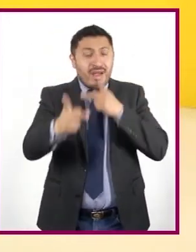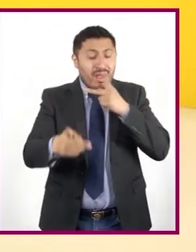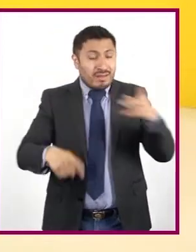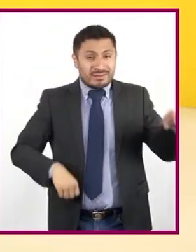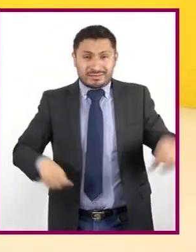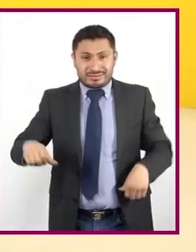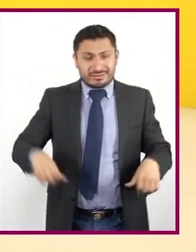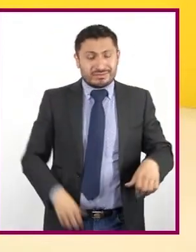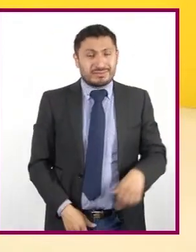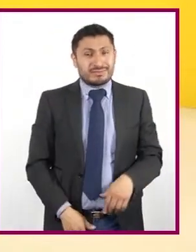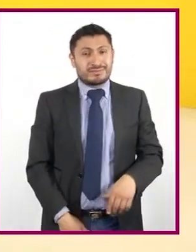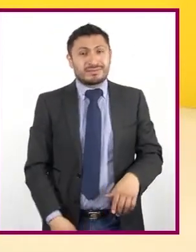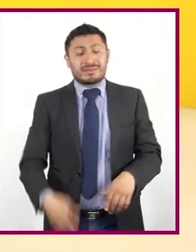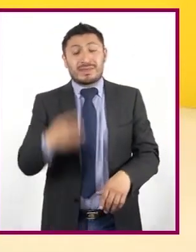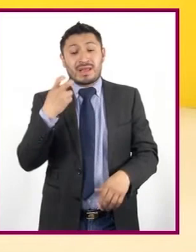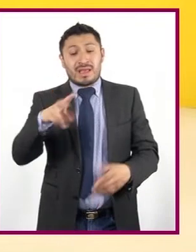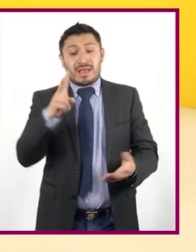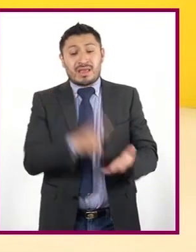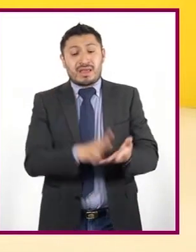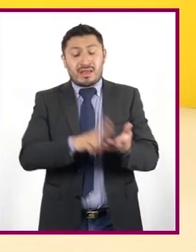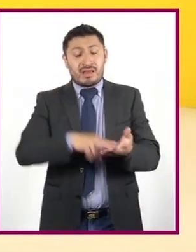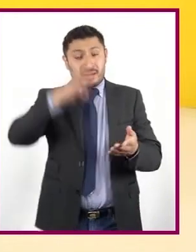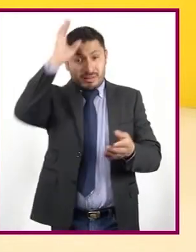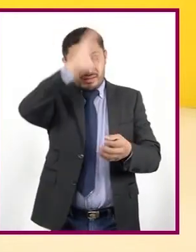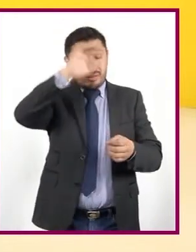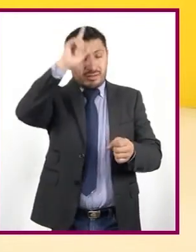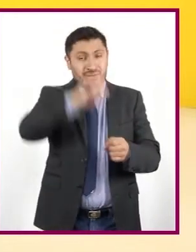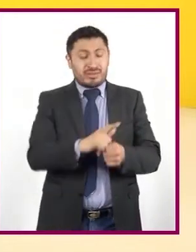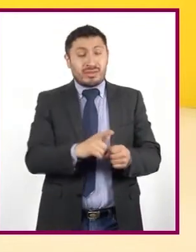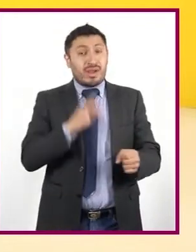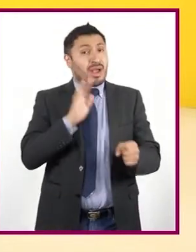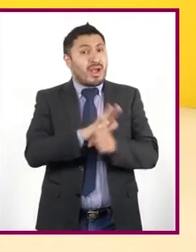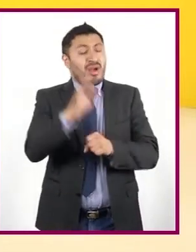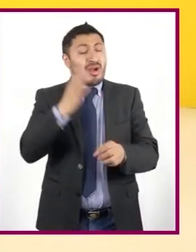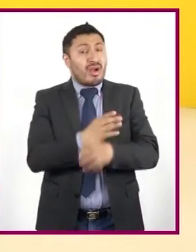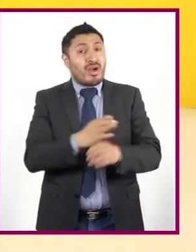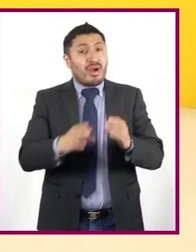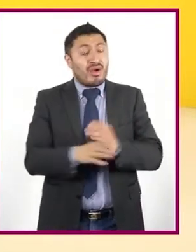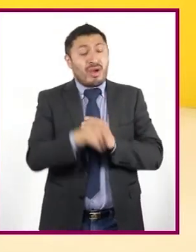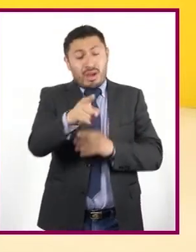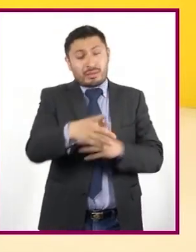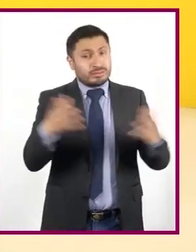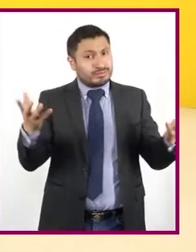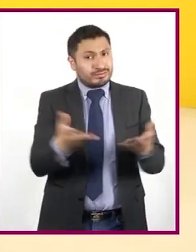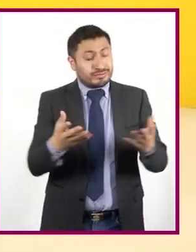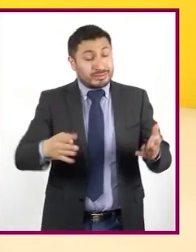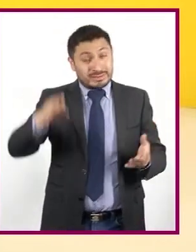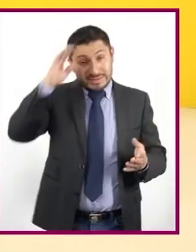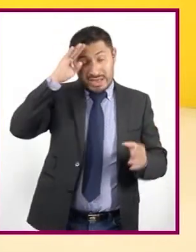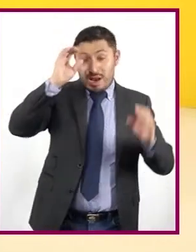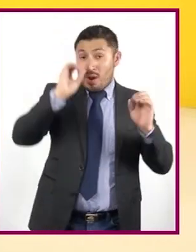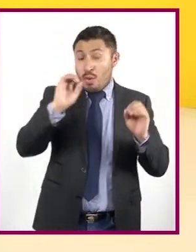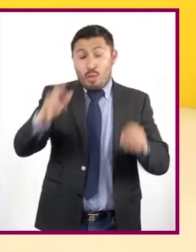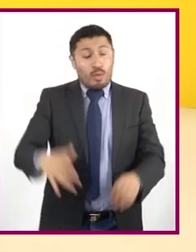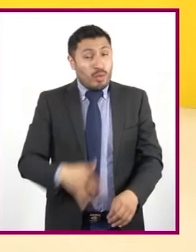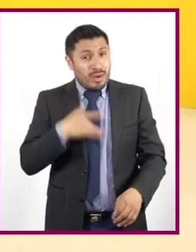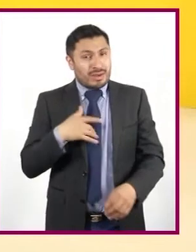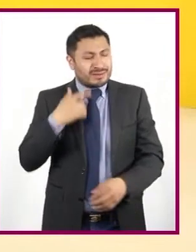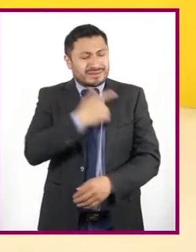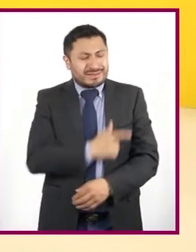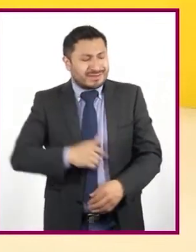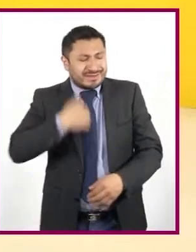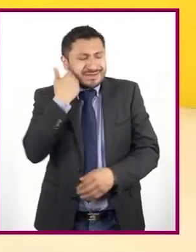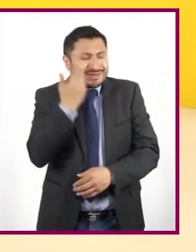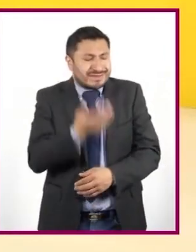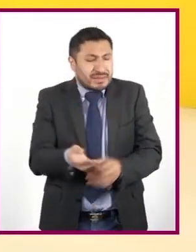actos. Ese es el valor de la cultura. ¿Cuáles de las cosas que hacen, piensan o sienten les gustaría